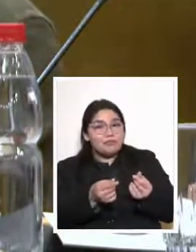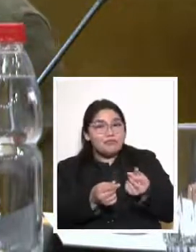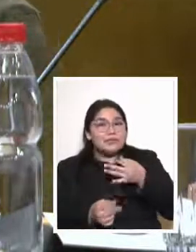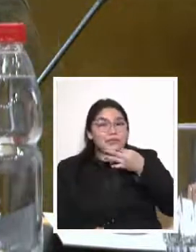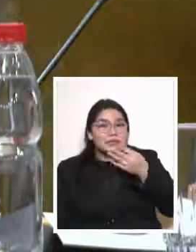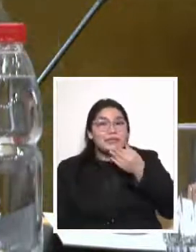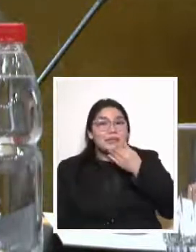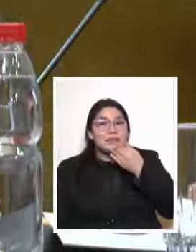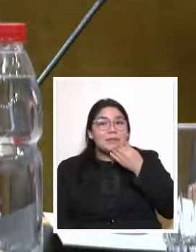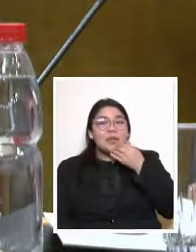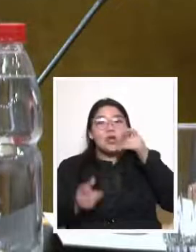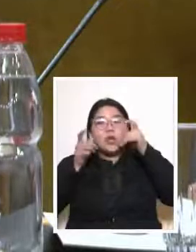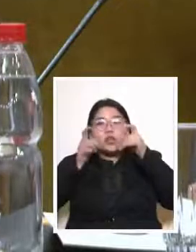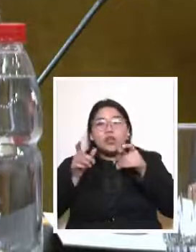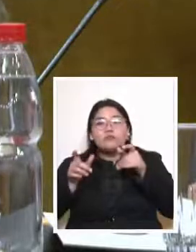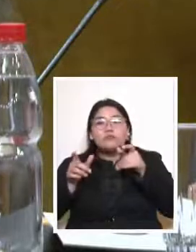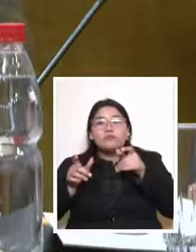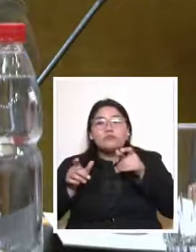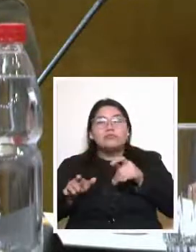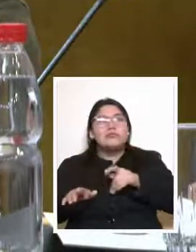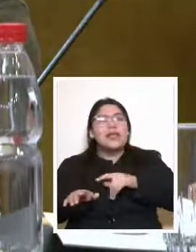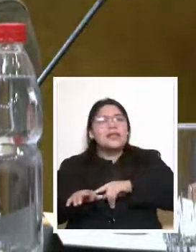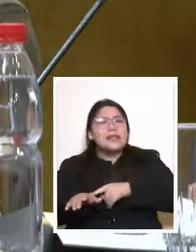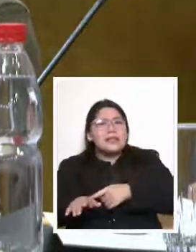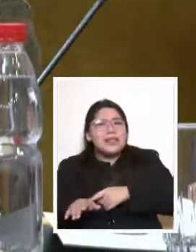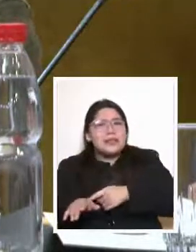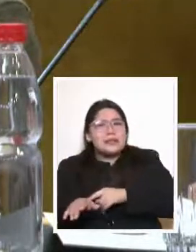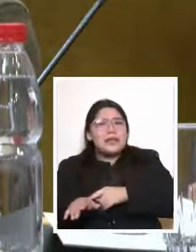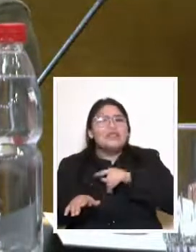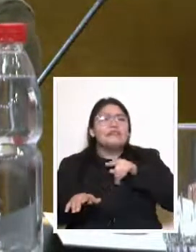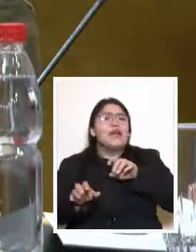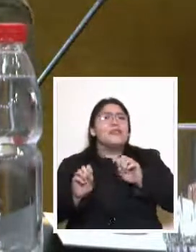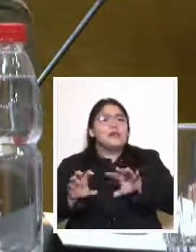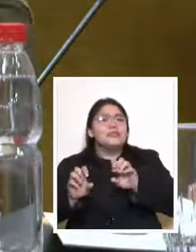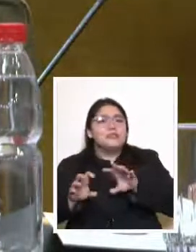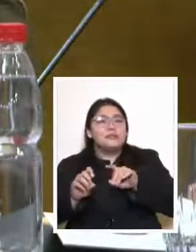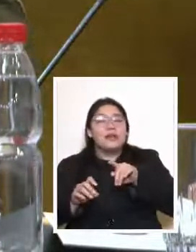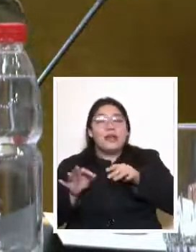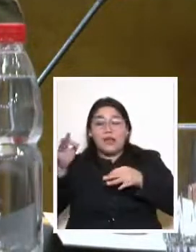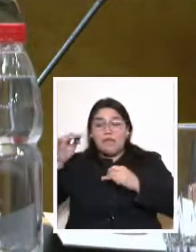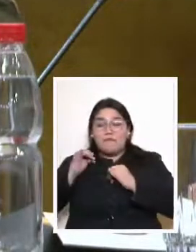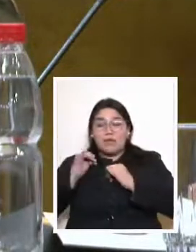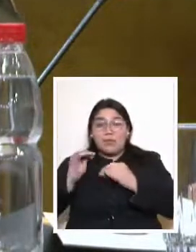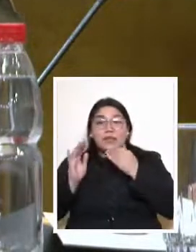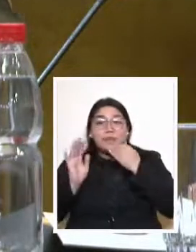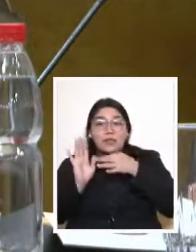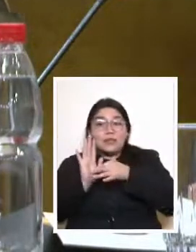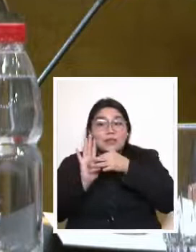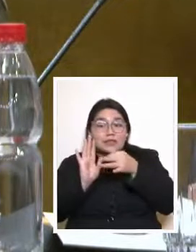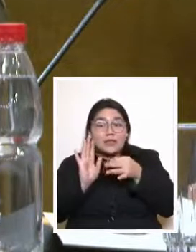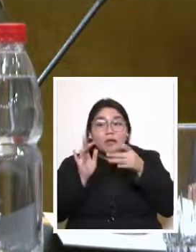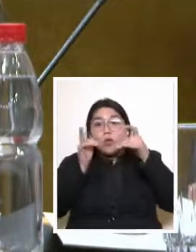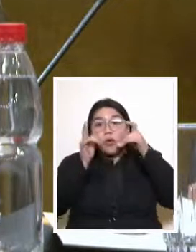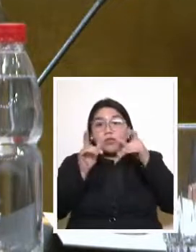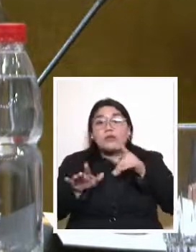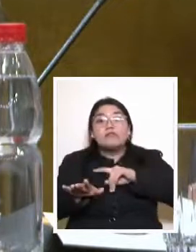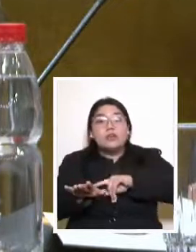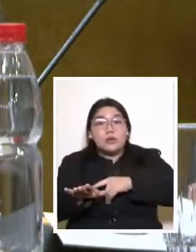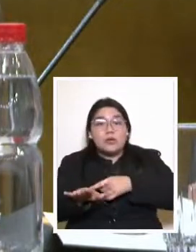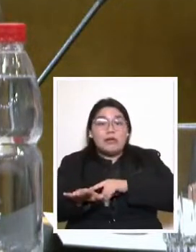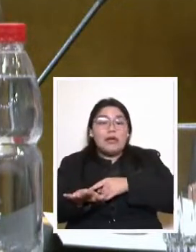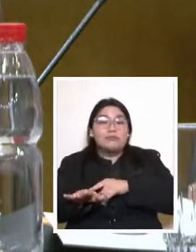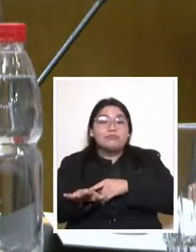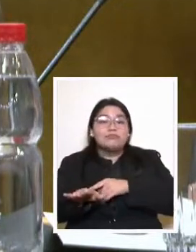control tecnocrático de la educación. Y el informe también es muy rico en discutir esto. Un control tecnocrático que se expresa